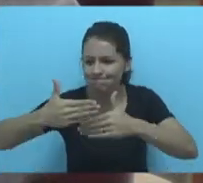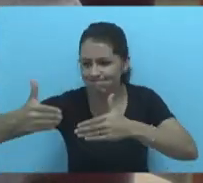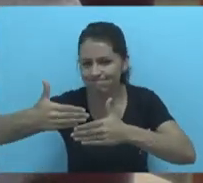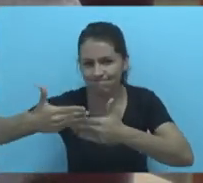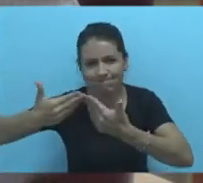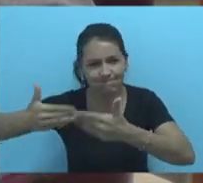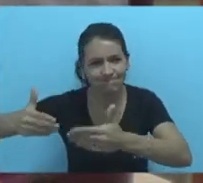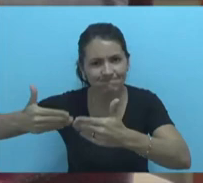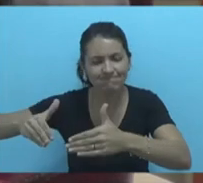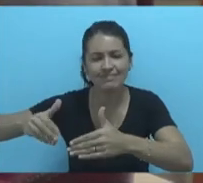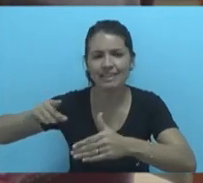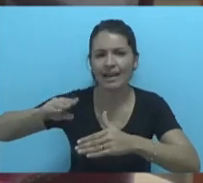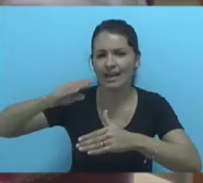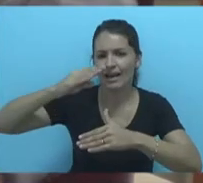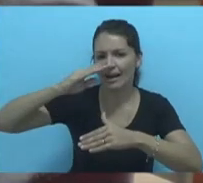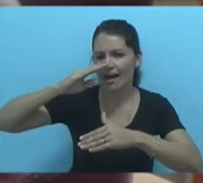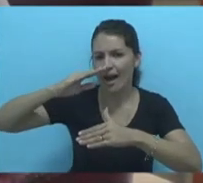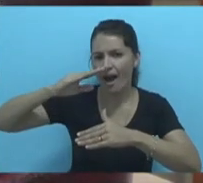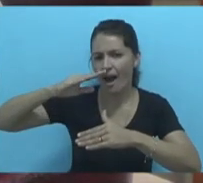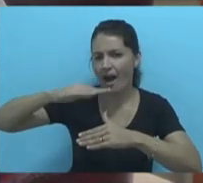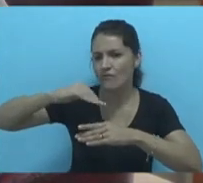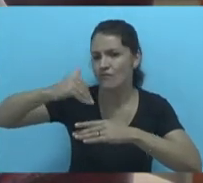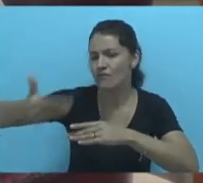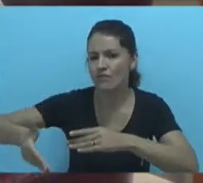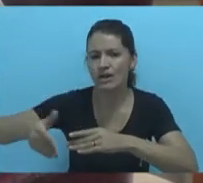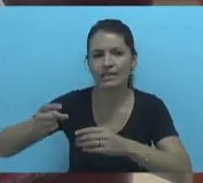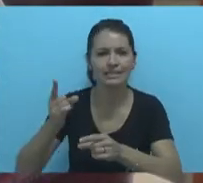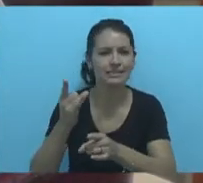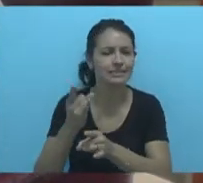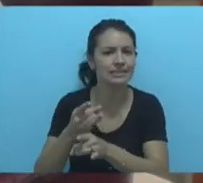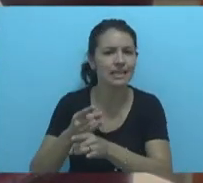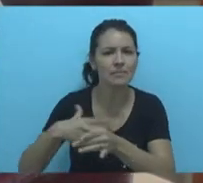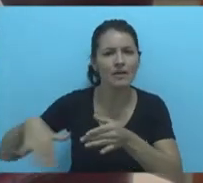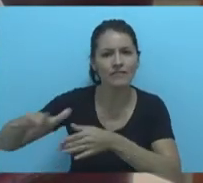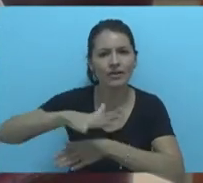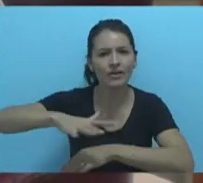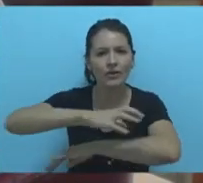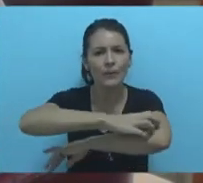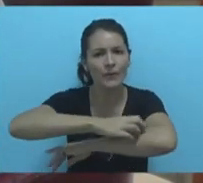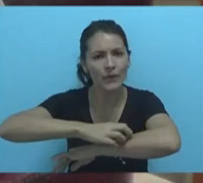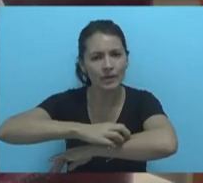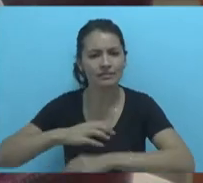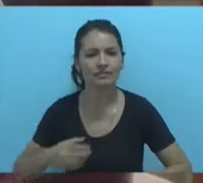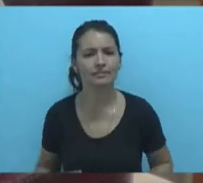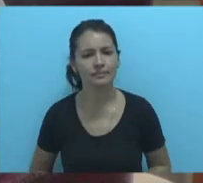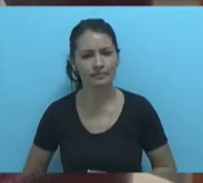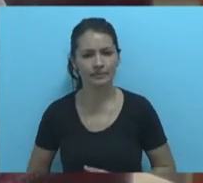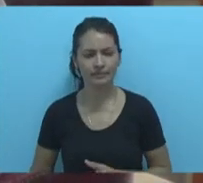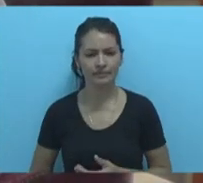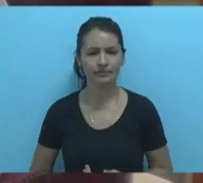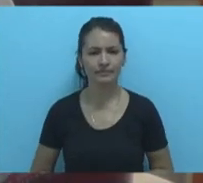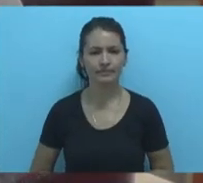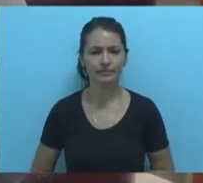de la instalación, el crecimiento de las mismas familias que uno, los que han estudiado las villas, los que han estudiado